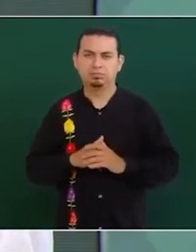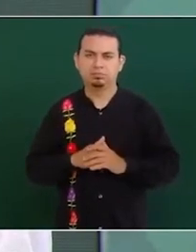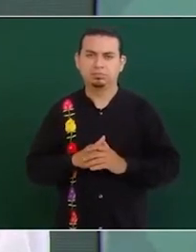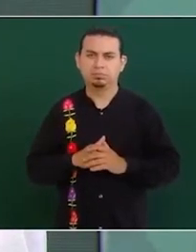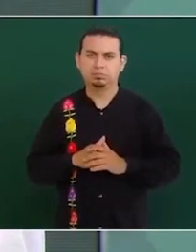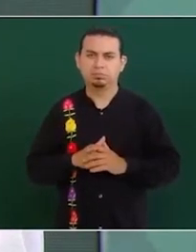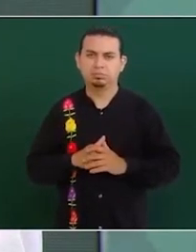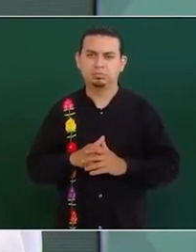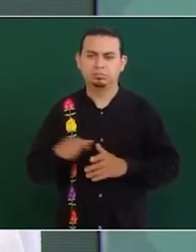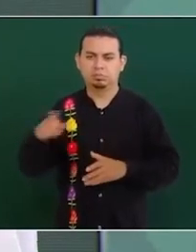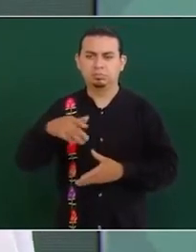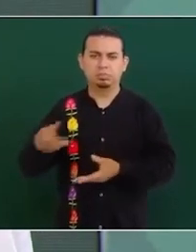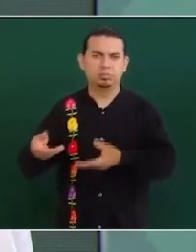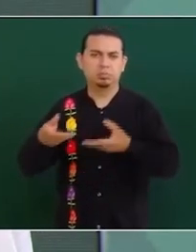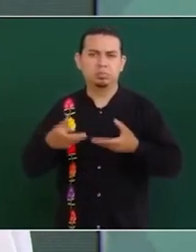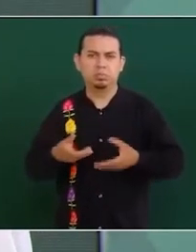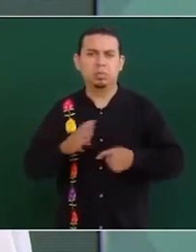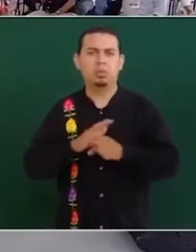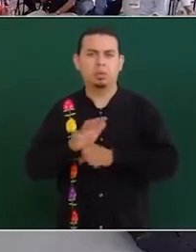les entregaron